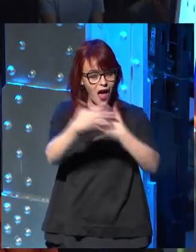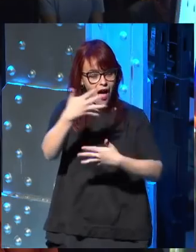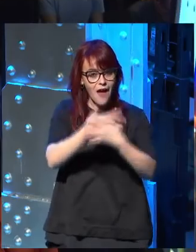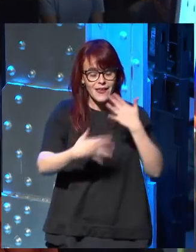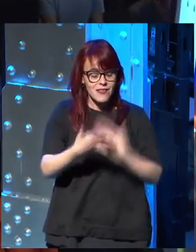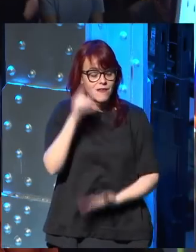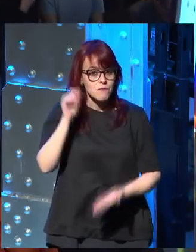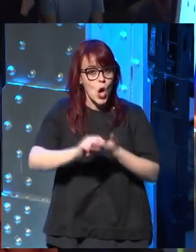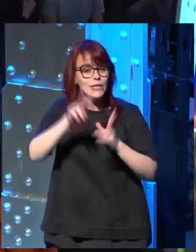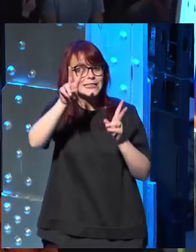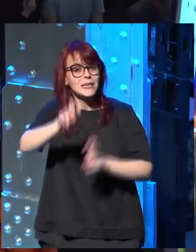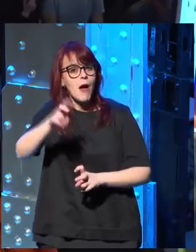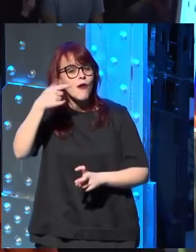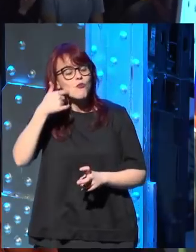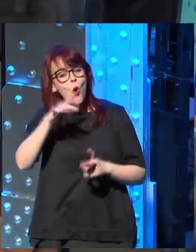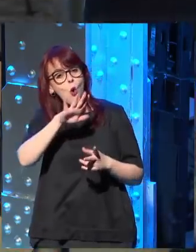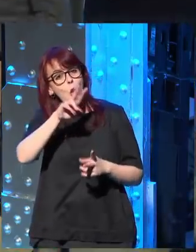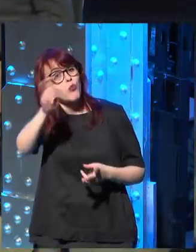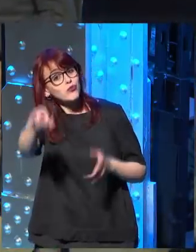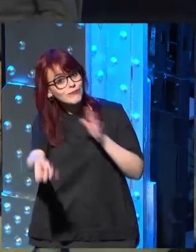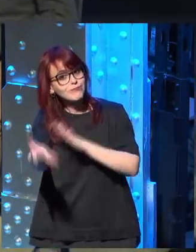se convierte en otra cosa, ¿no?